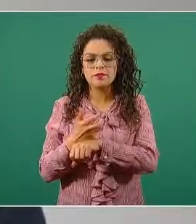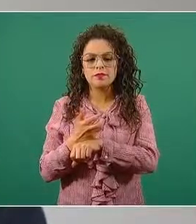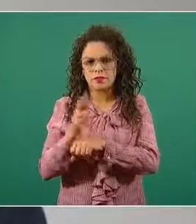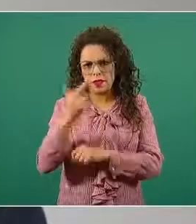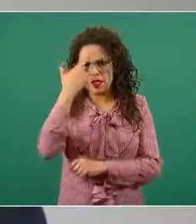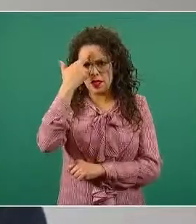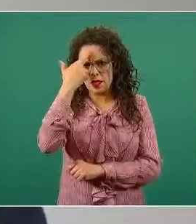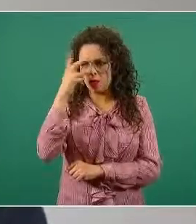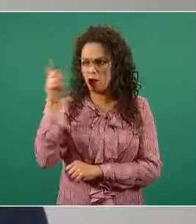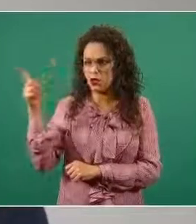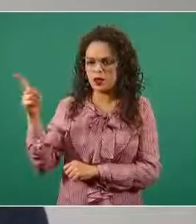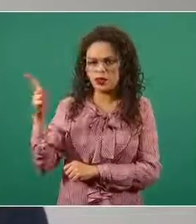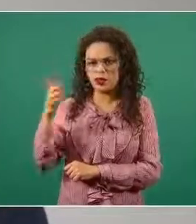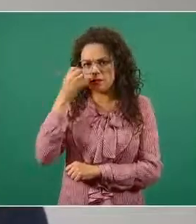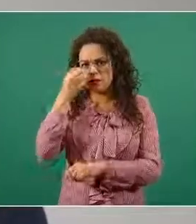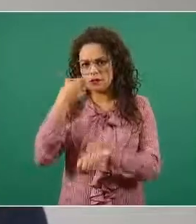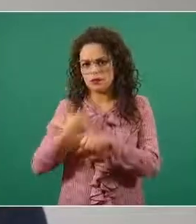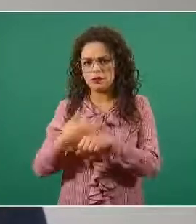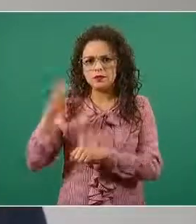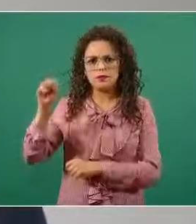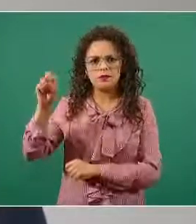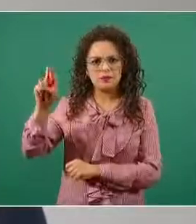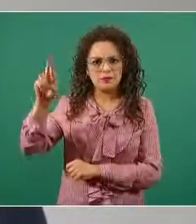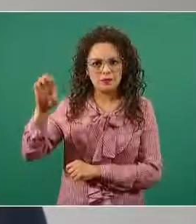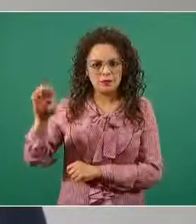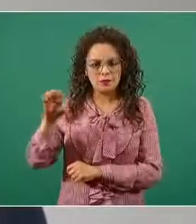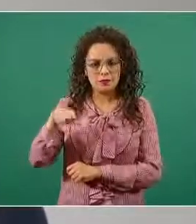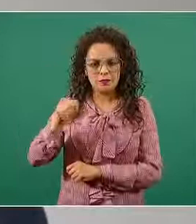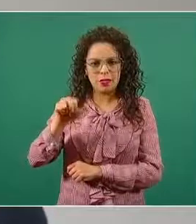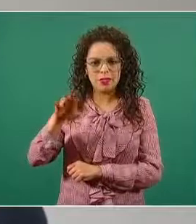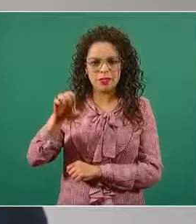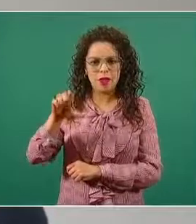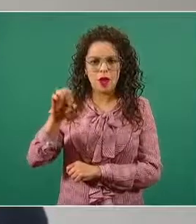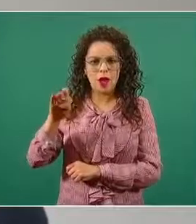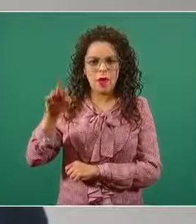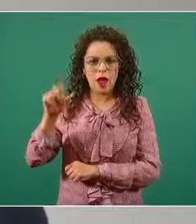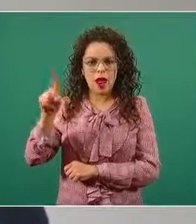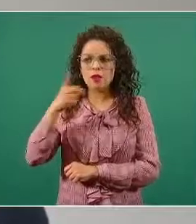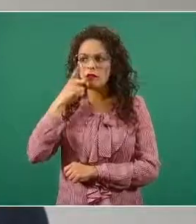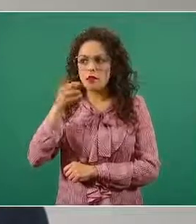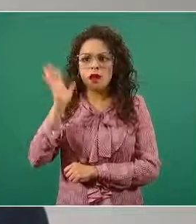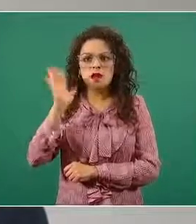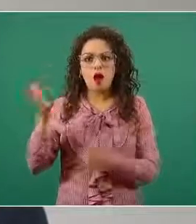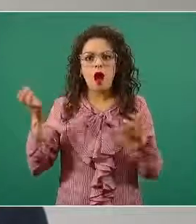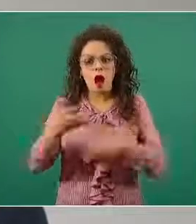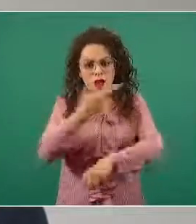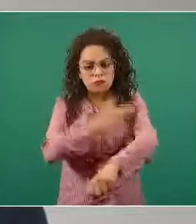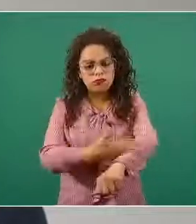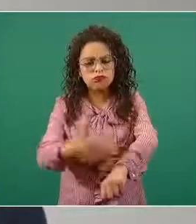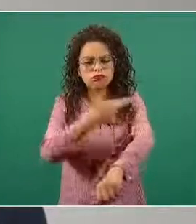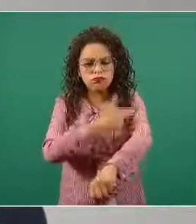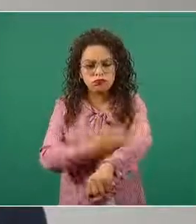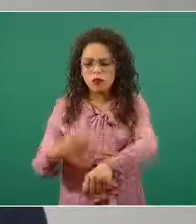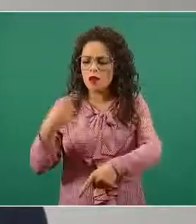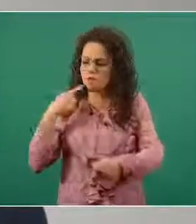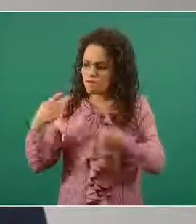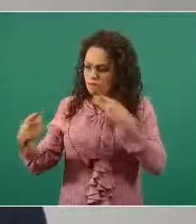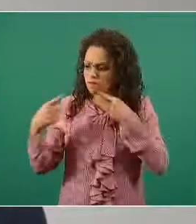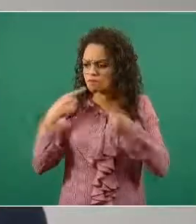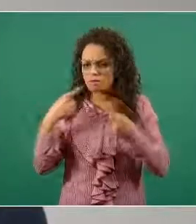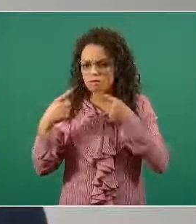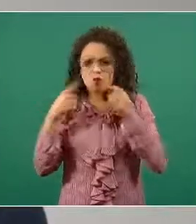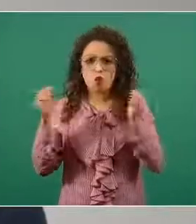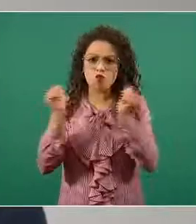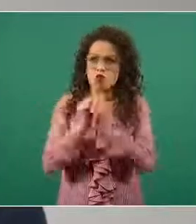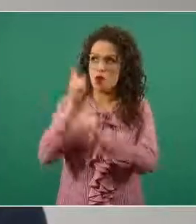Ebrard Casaubon ha dado a conocer en varias ocasiones que ellos han realizado gestiones diplomáticas con este